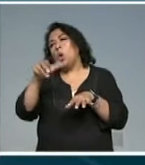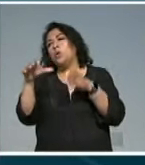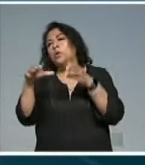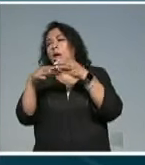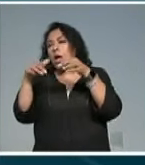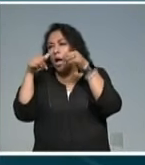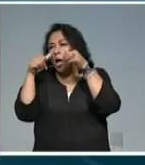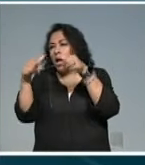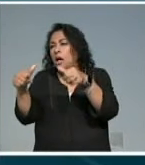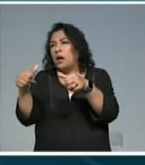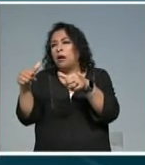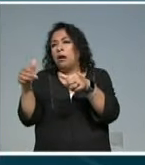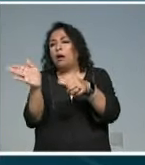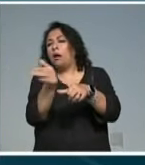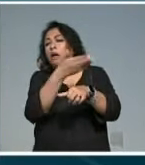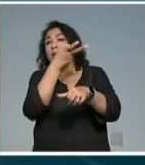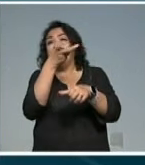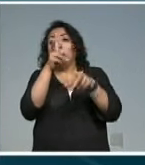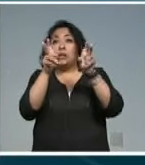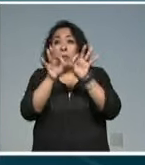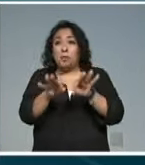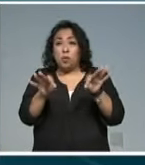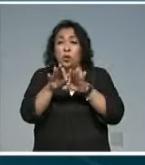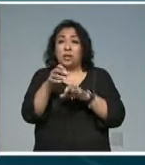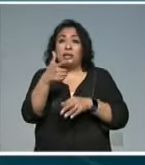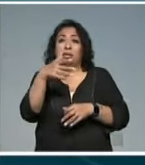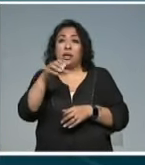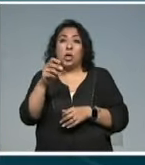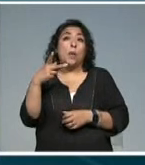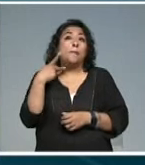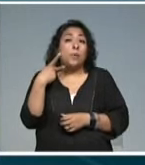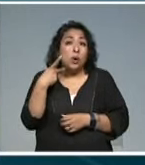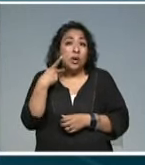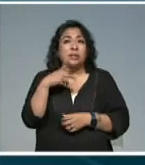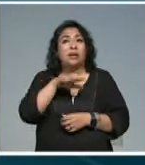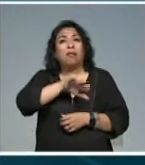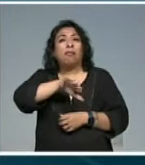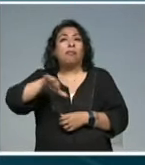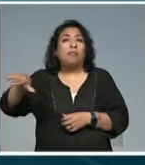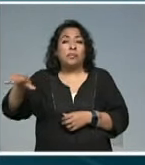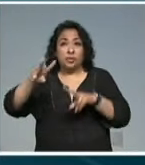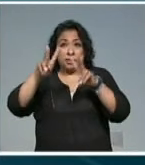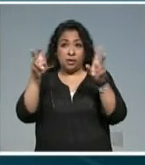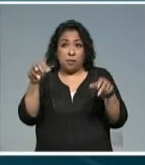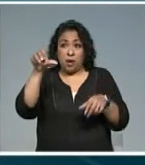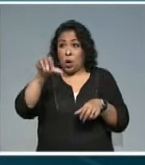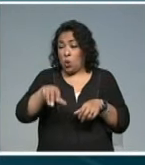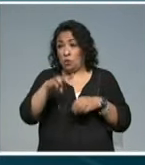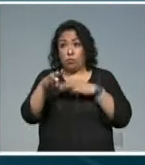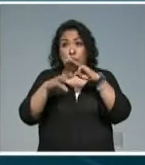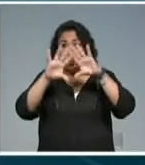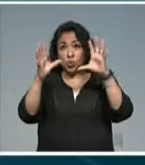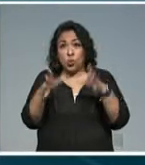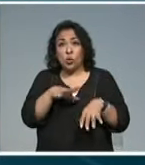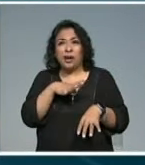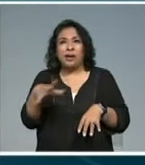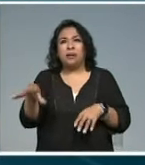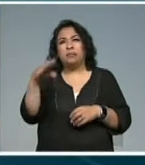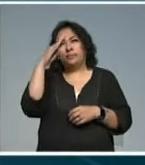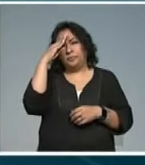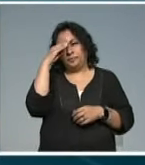con esos temas importantísimos de geopolítica y dejamos de lado el tema que nos atañe de manera global, y la